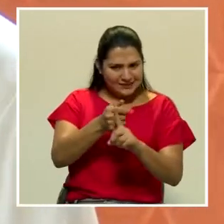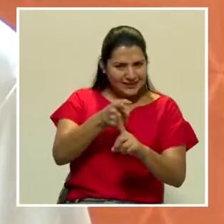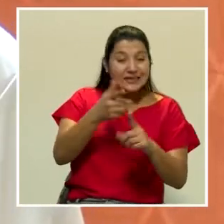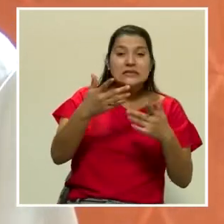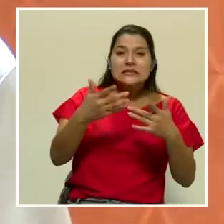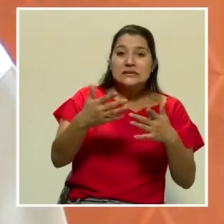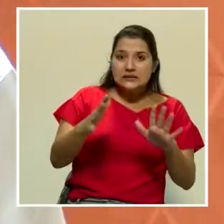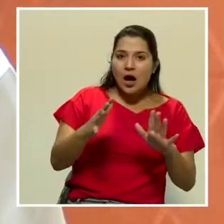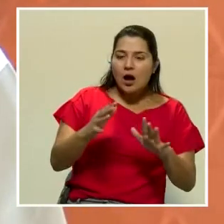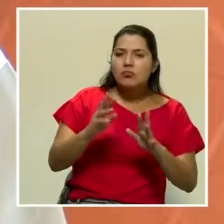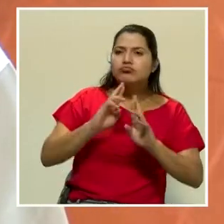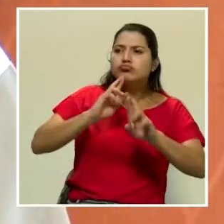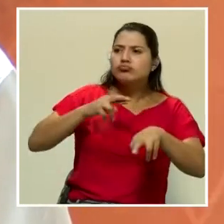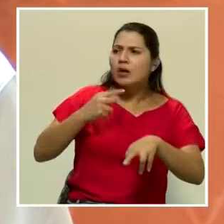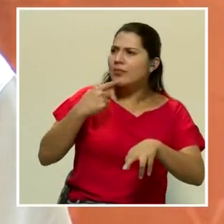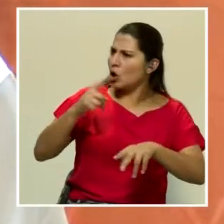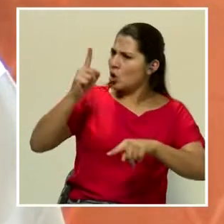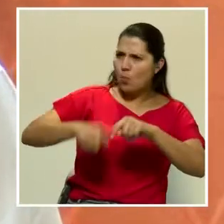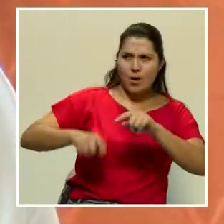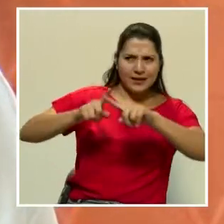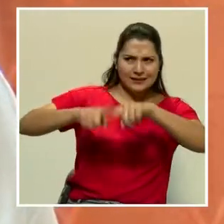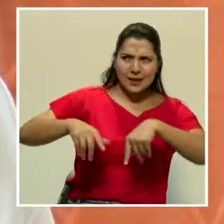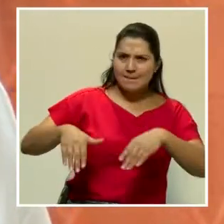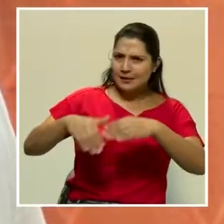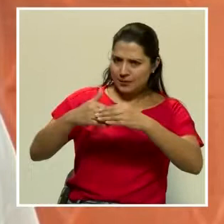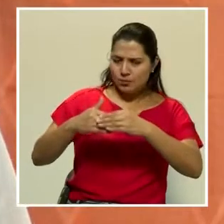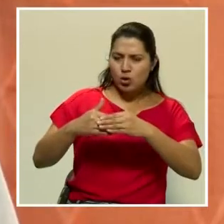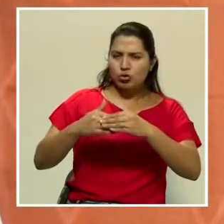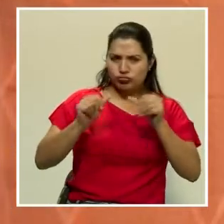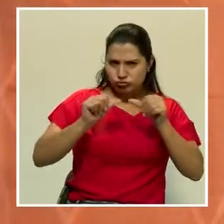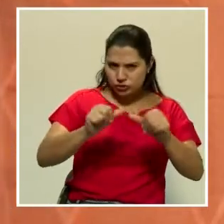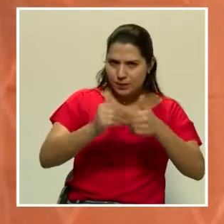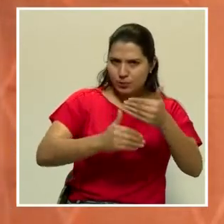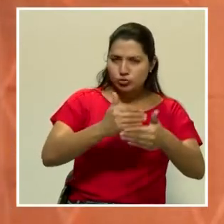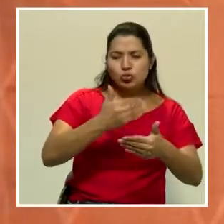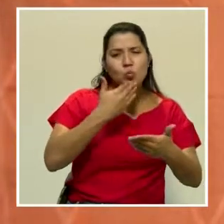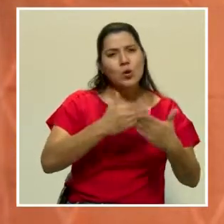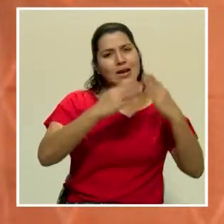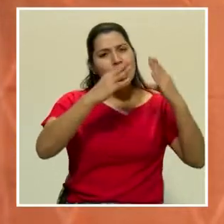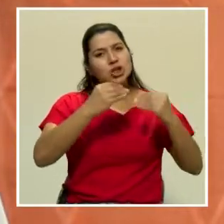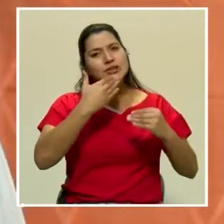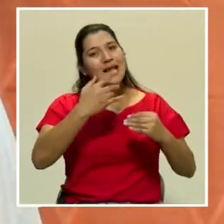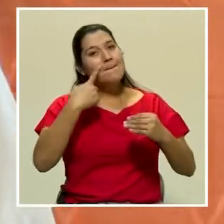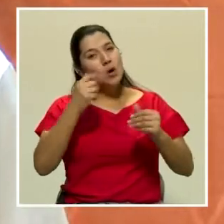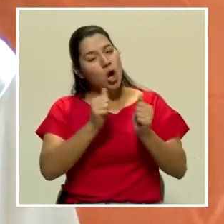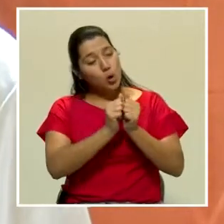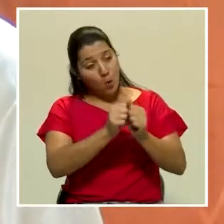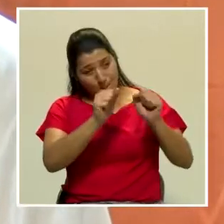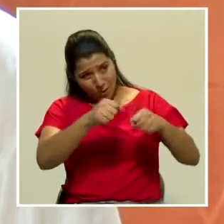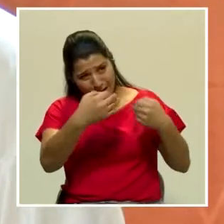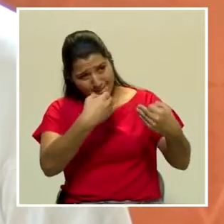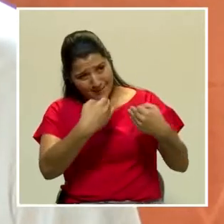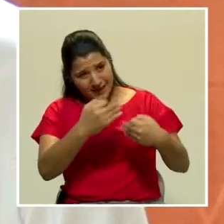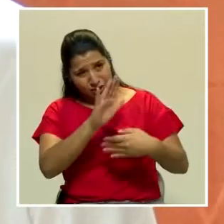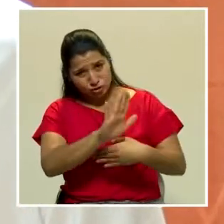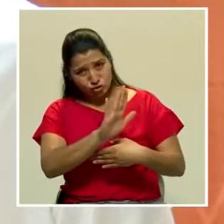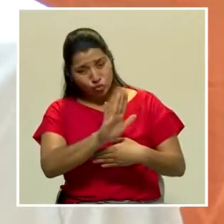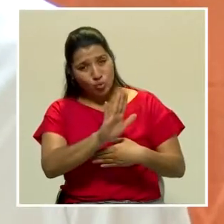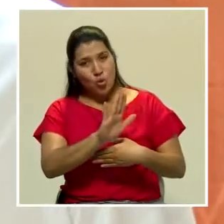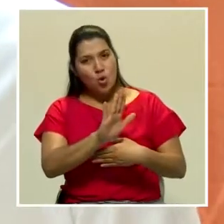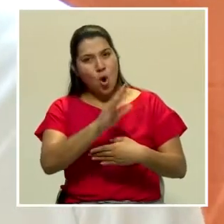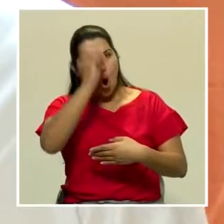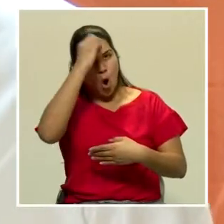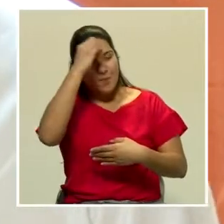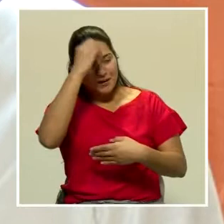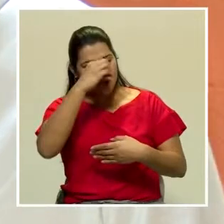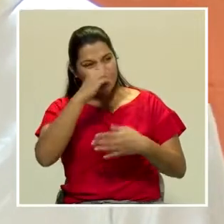de nulidad del matrimonio suyo. Buenas noches, gracias por acompañarnos. Tal vez si nos detalla un poco la posición inicialmente sobre este